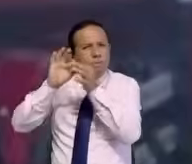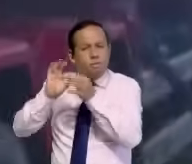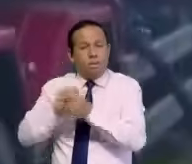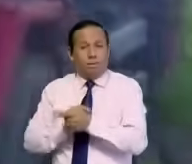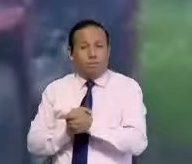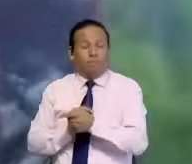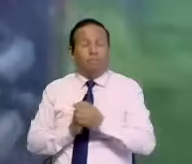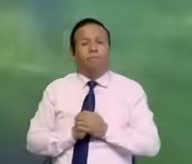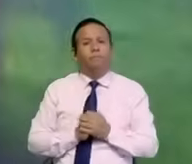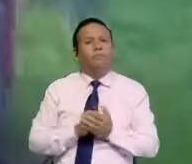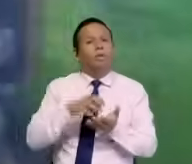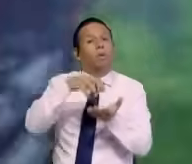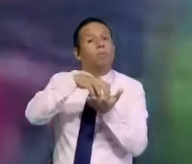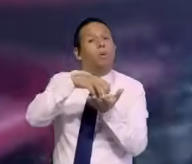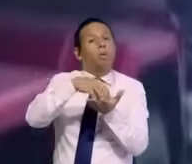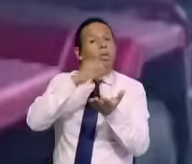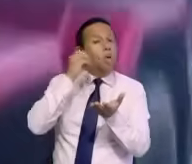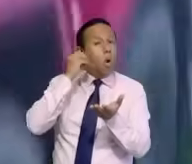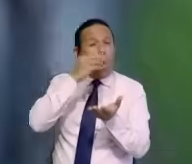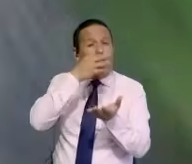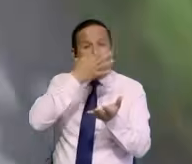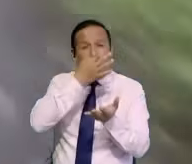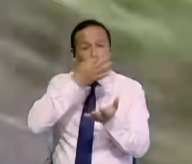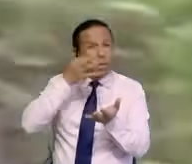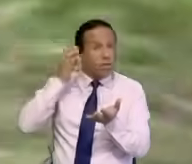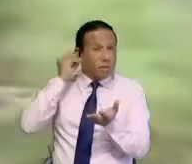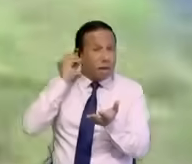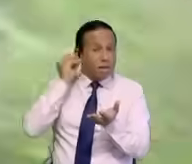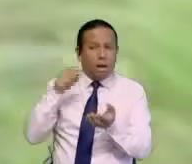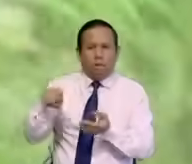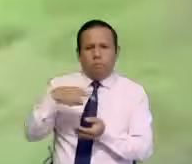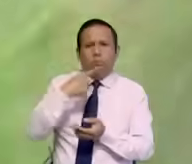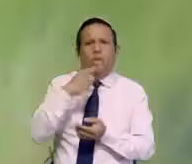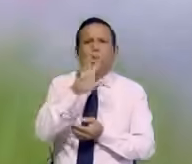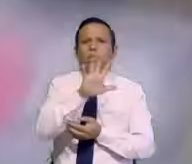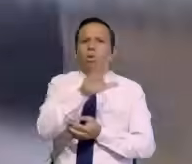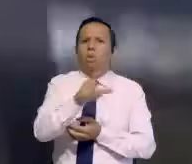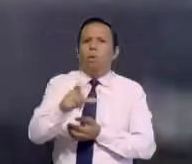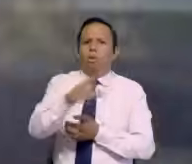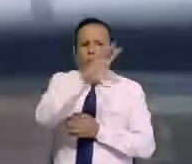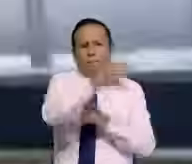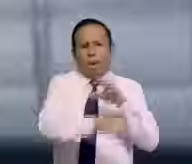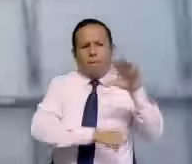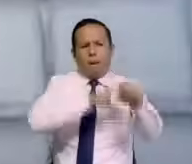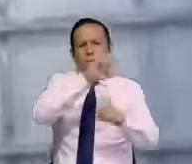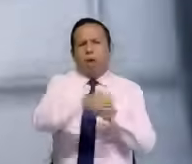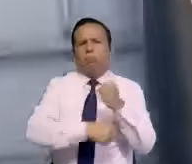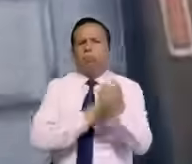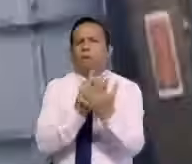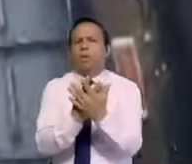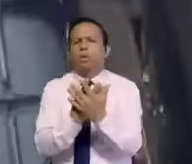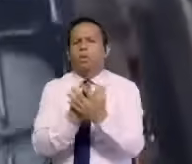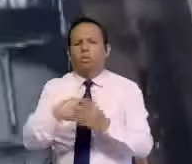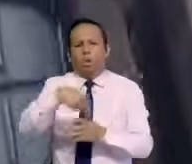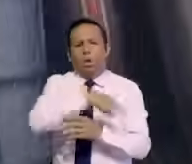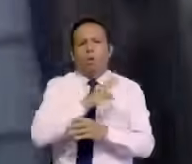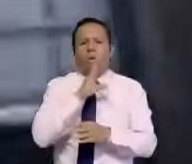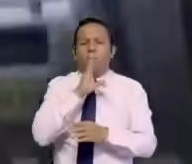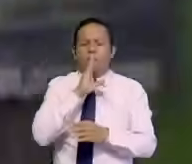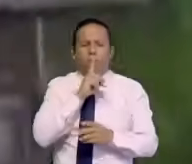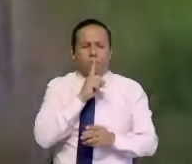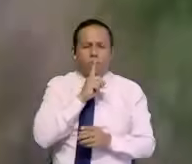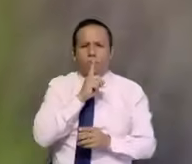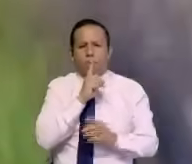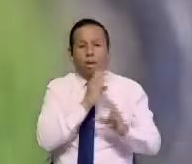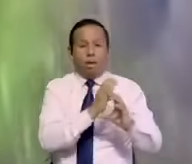mientras en la provincia de Orellana también se logró la detención de 5 sujetos, quienes aparentemente estaban trasvasando combustible de un tanquero hacia un